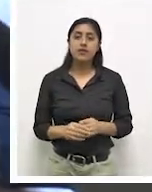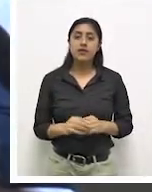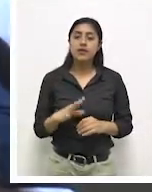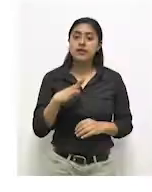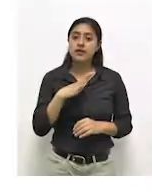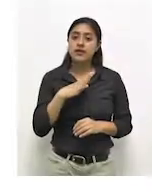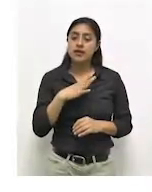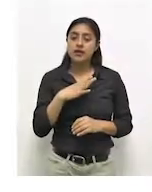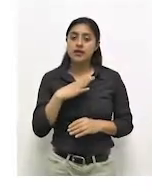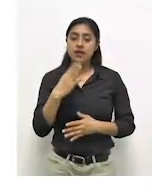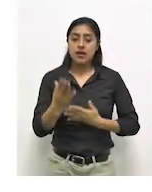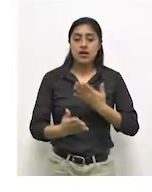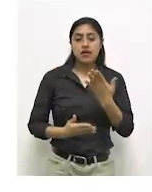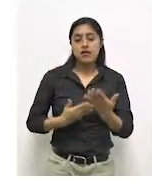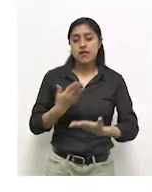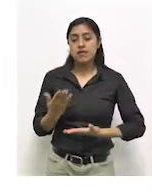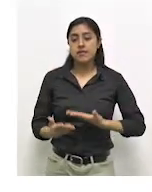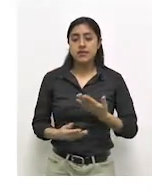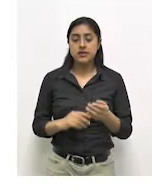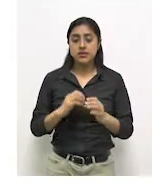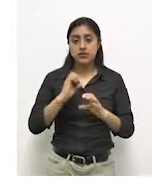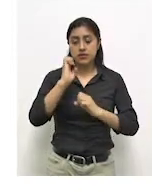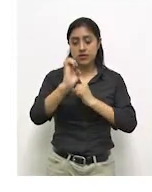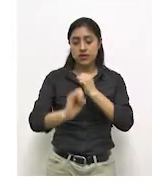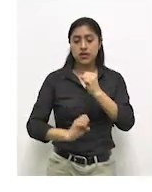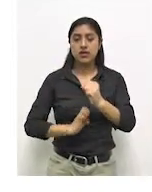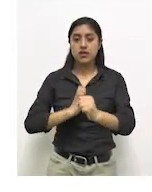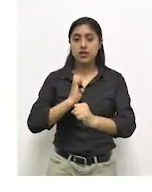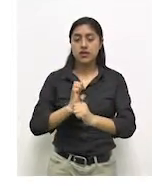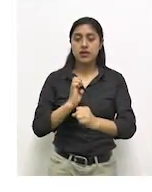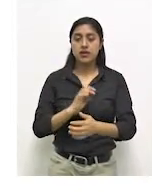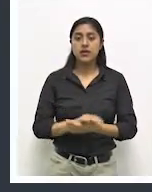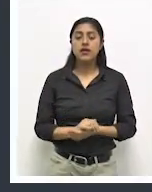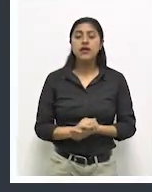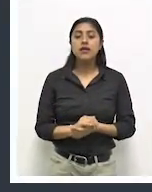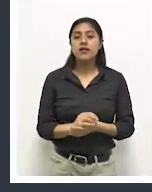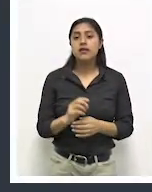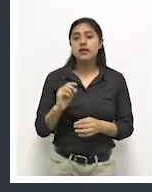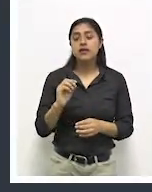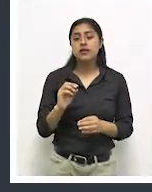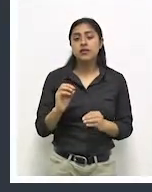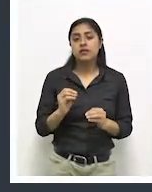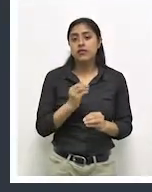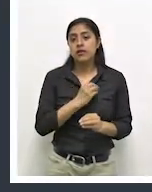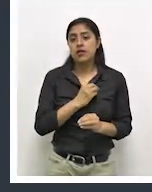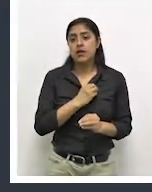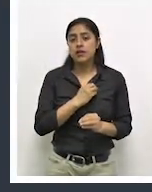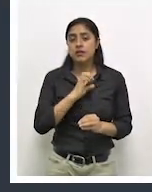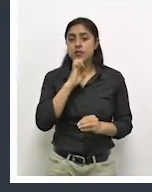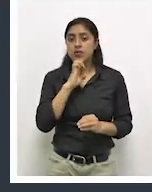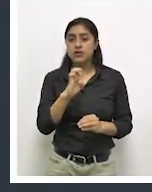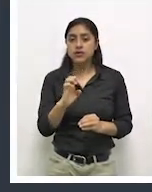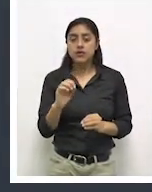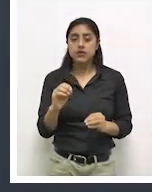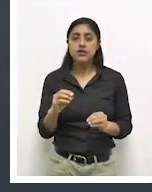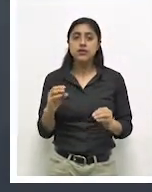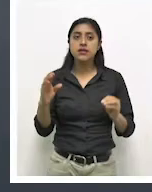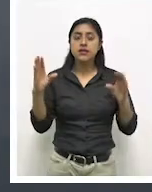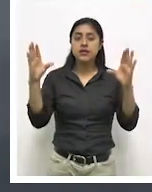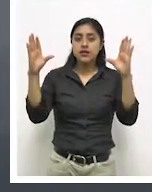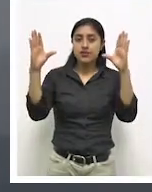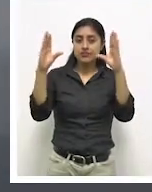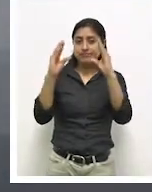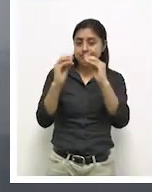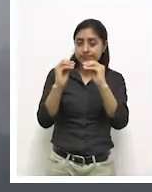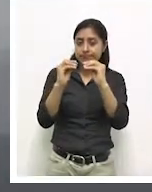RENAP, presta servicios en línea que tienen como objetivo ahorrar tiempo, pues se puede hacer desde una computadora o bien desde un